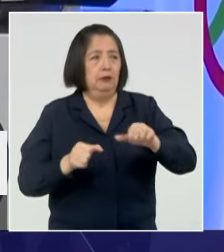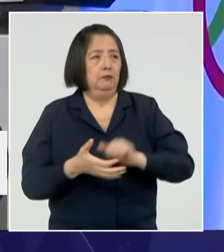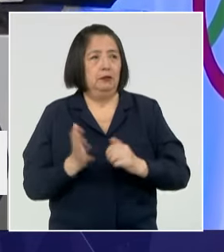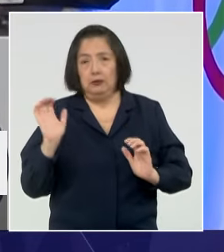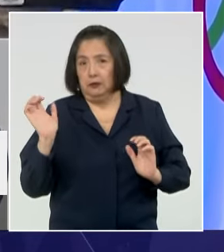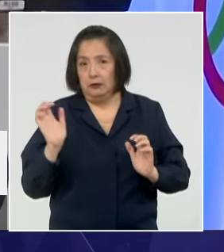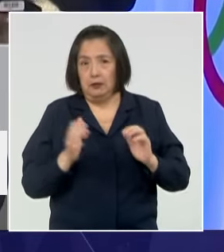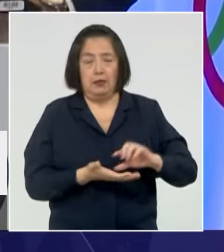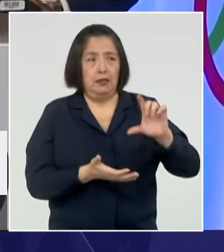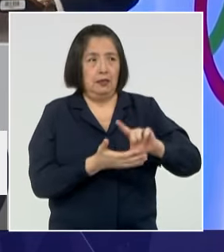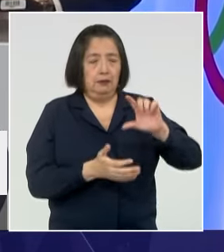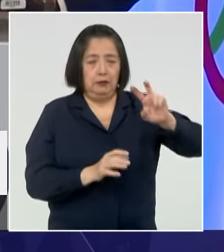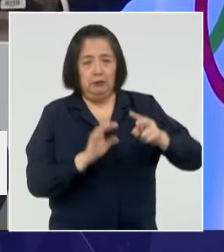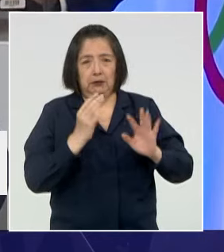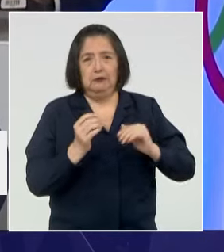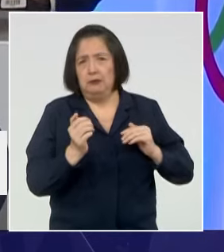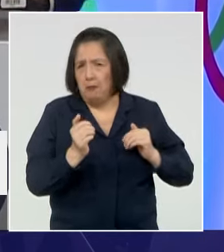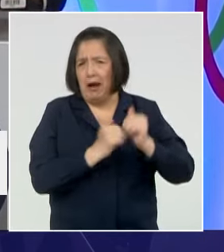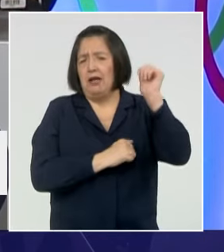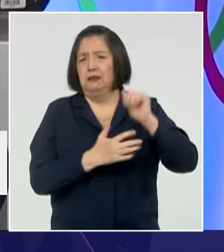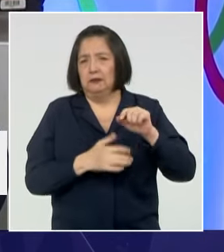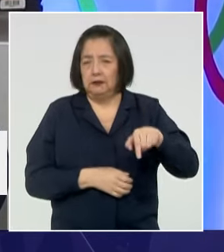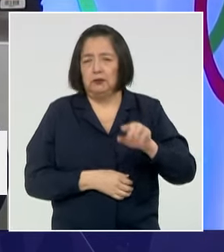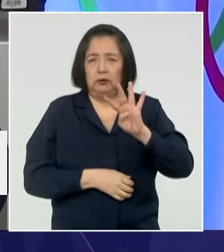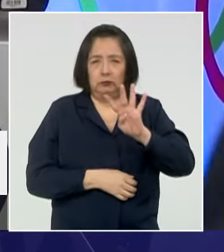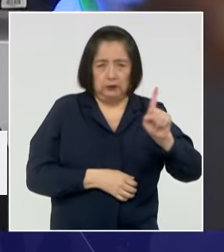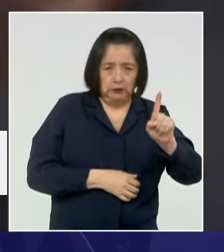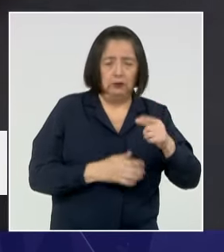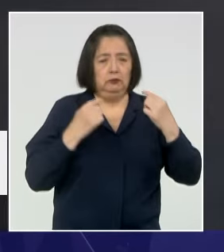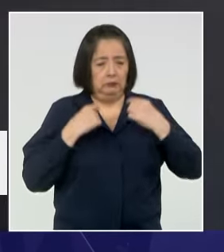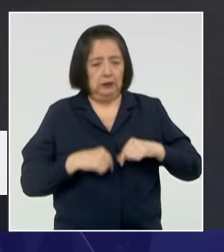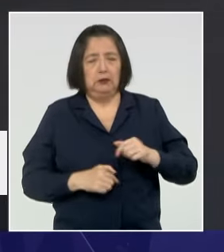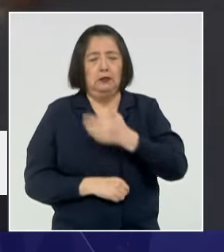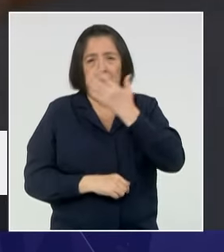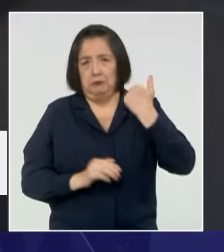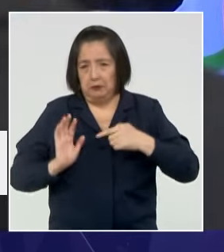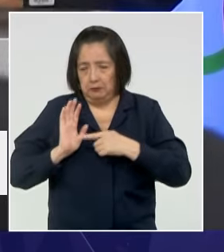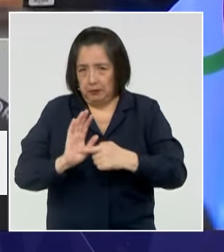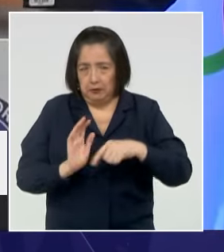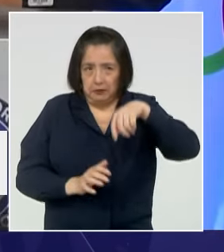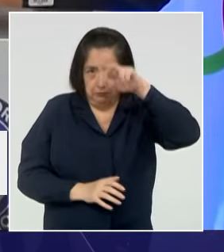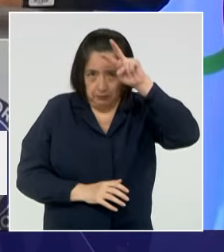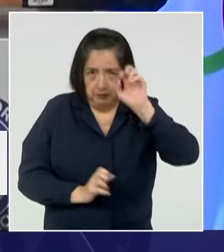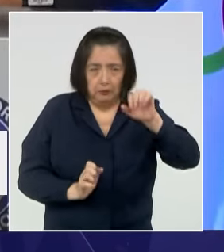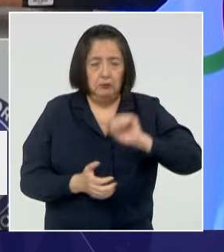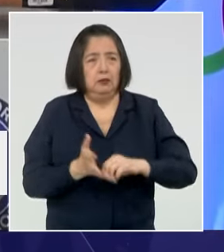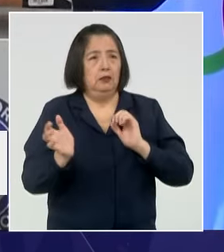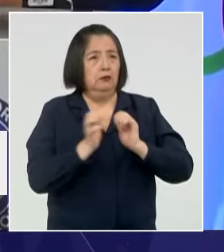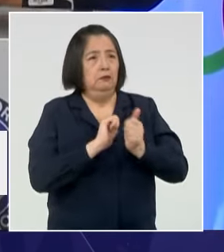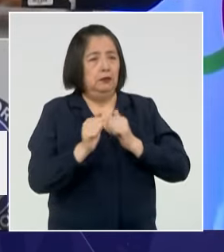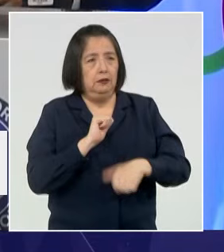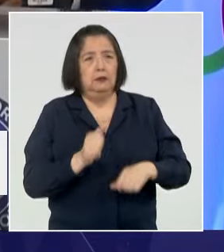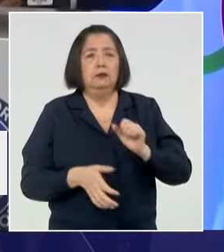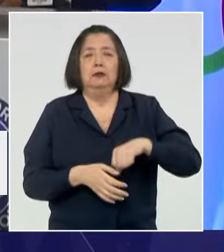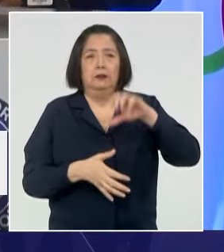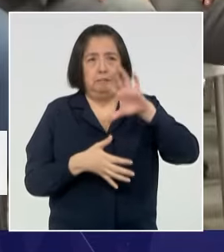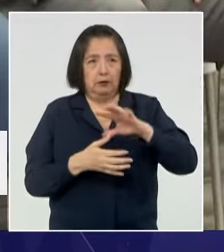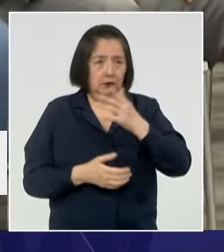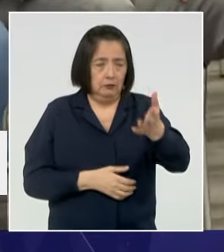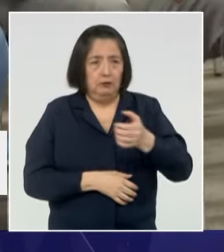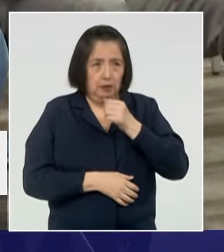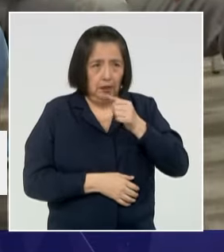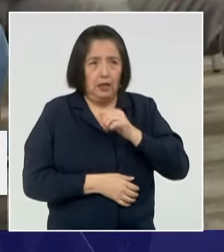superar lo hecho en Lima 2019, exacto, donde conseguimos 41 medallas en la mejor presentación de Perú en los Juegos Panamericanos. Voy con